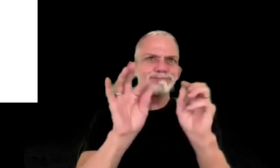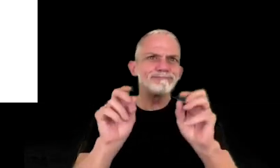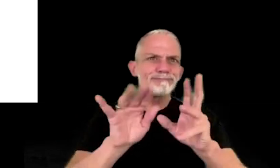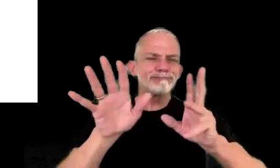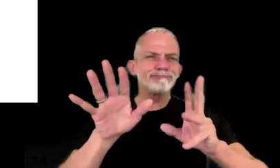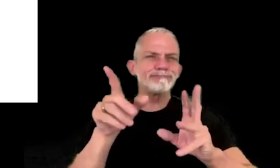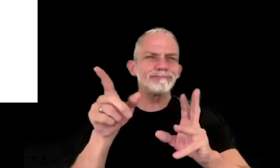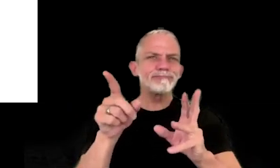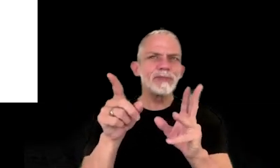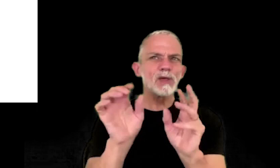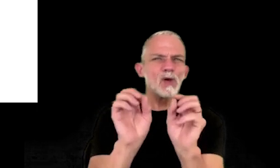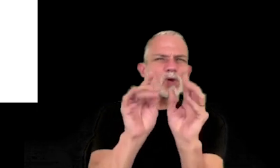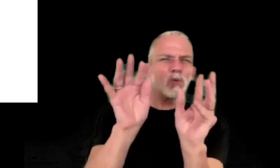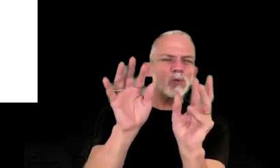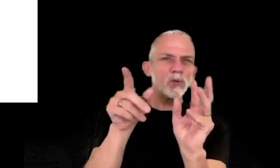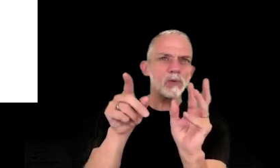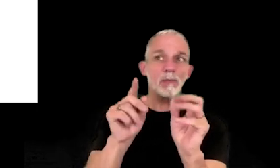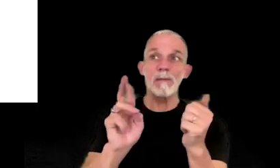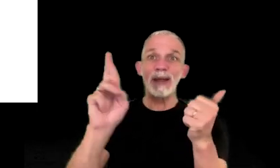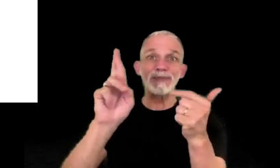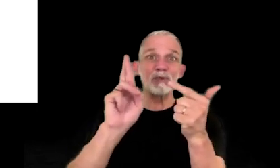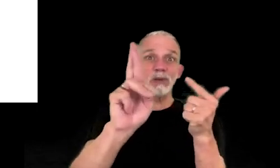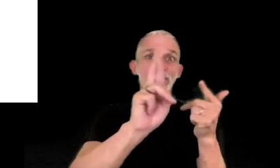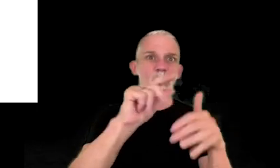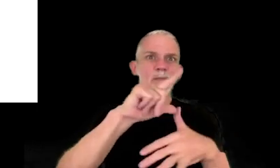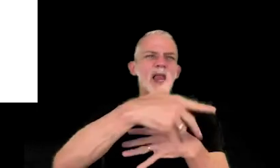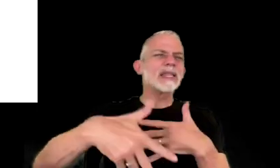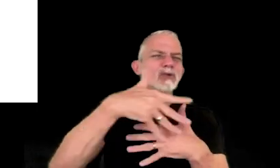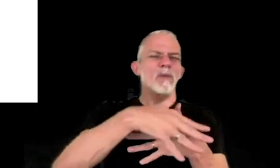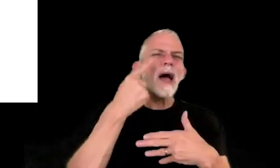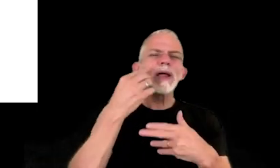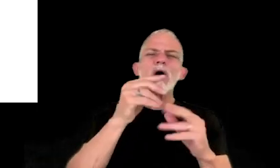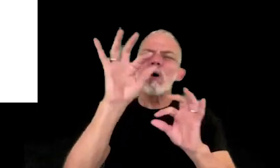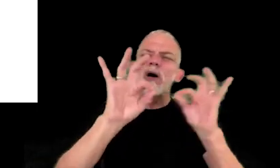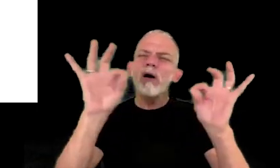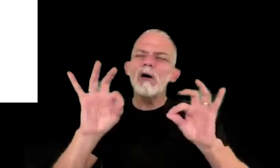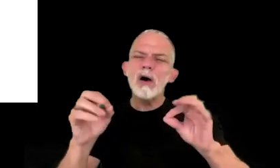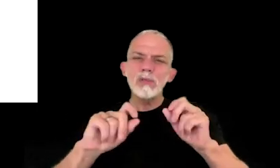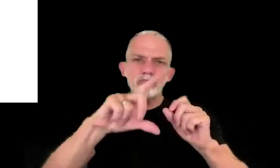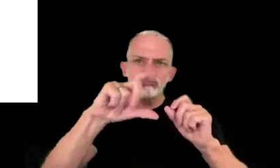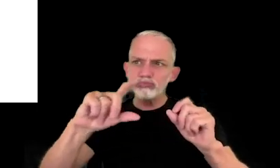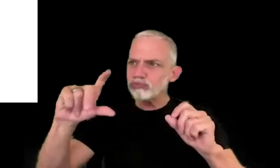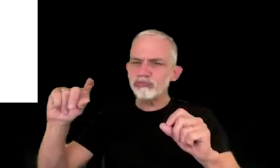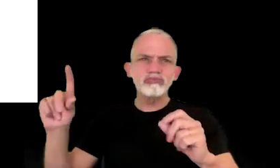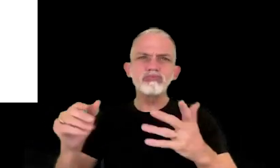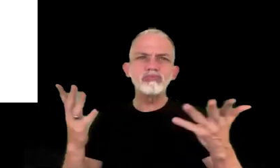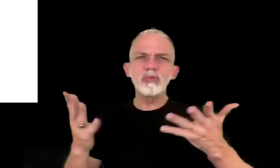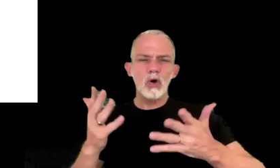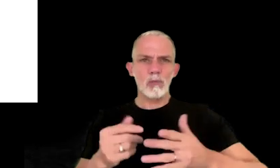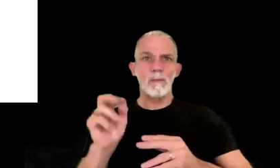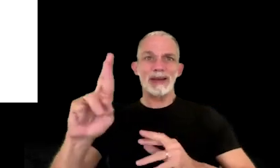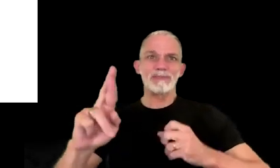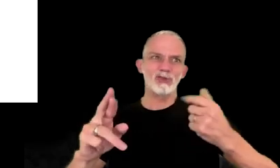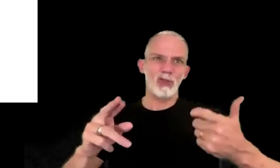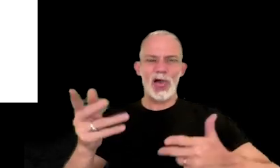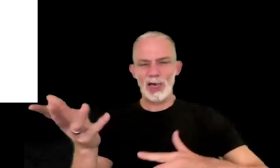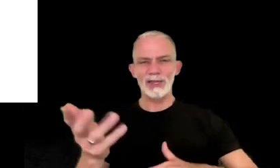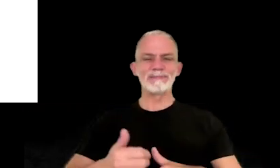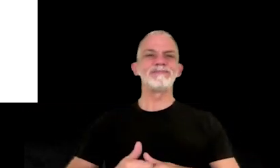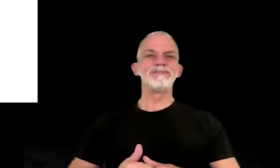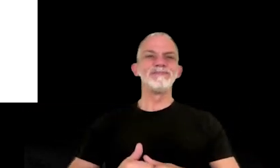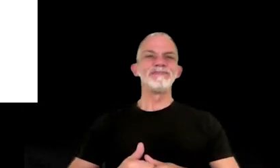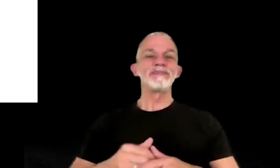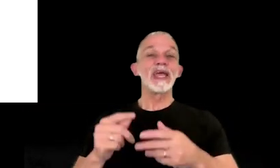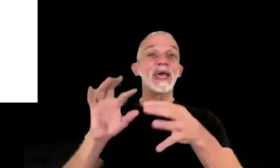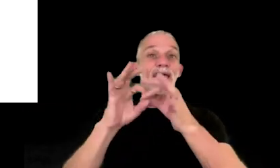los países que están en estos permisos, las regiones, para ver cómo se maneja esta demanda y oferta de permisos. La Unión